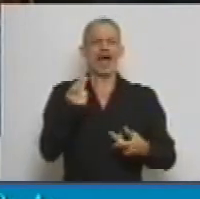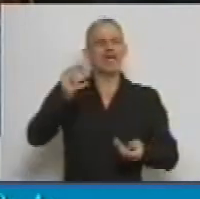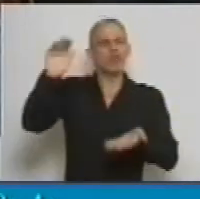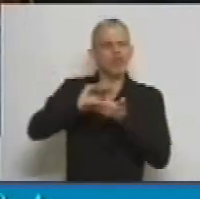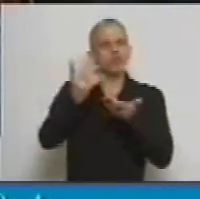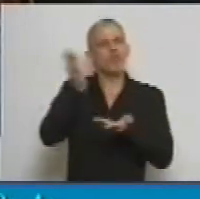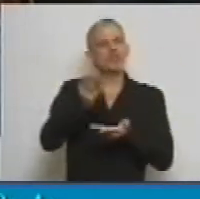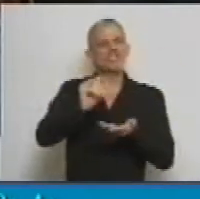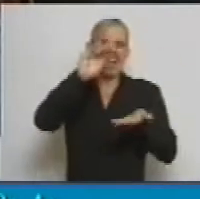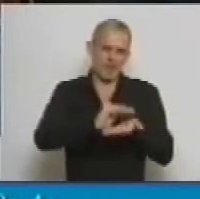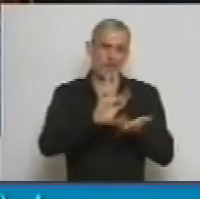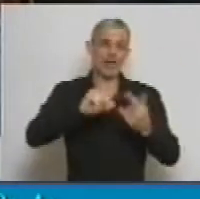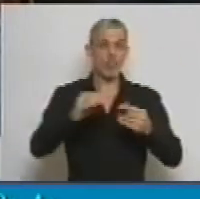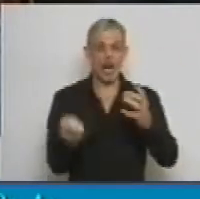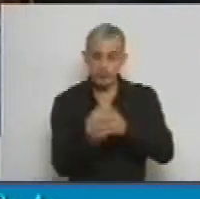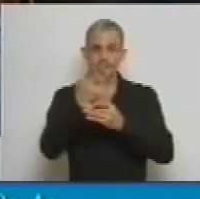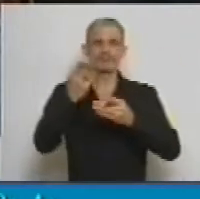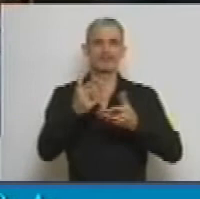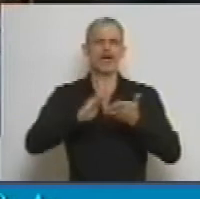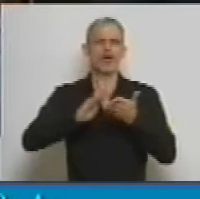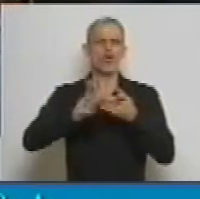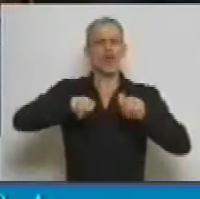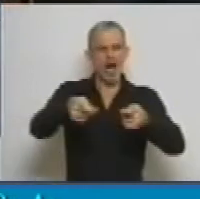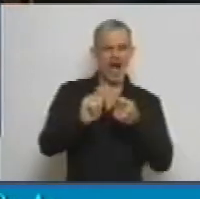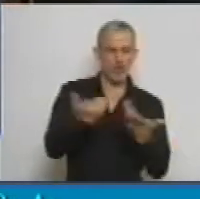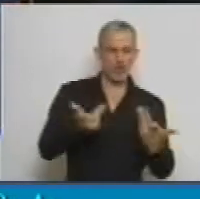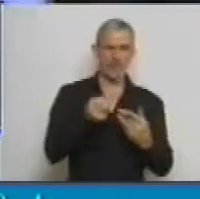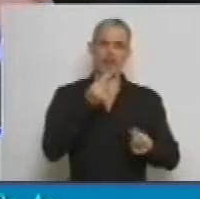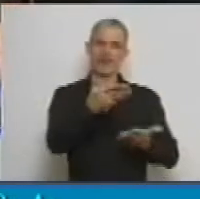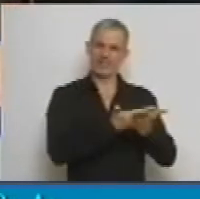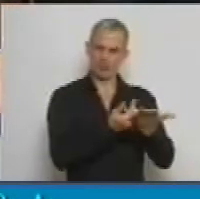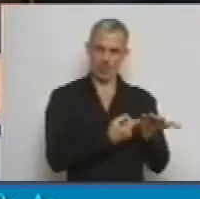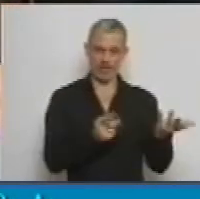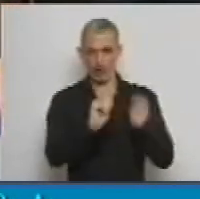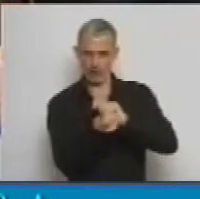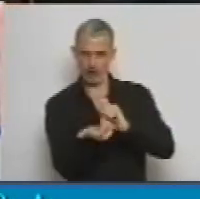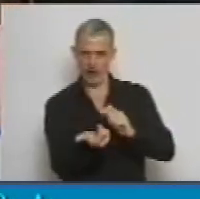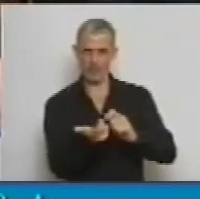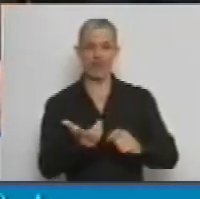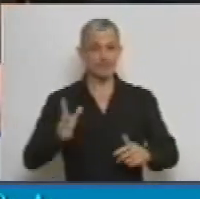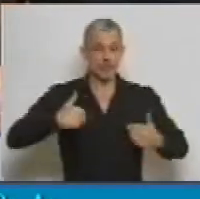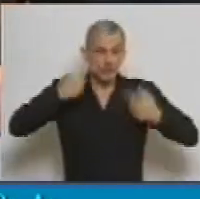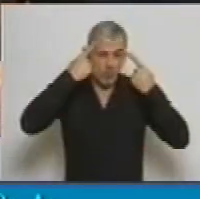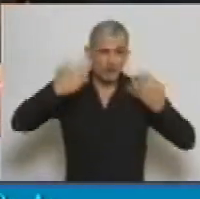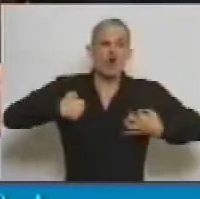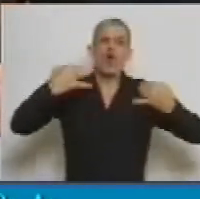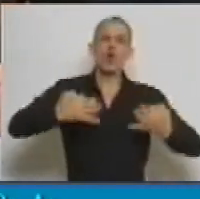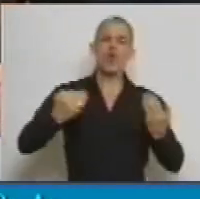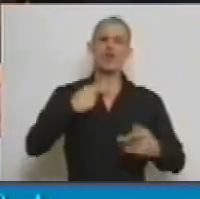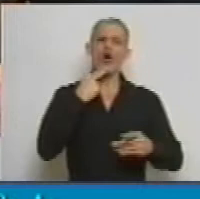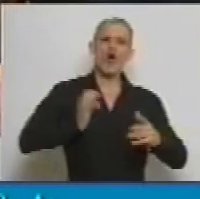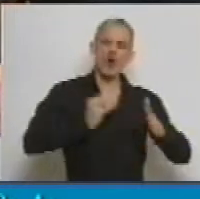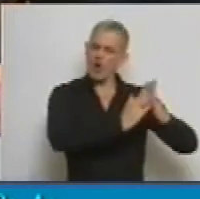retenciones, vamos a producir nuevamente un ajuste presupuestario. Yo creo que cumplimos